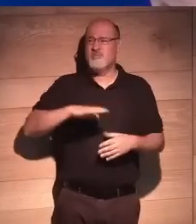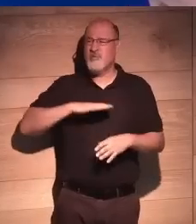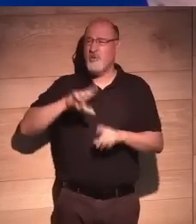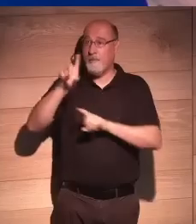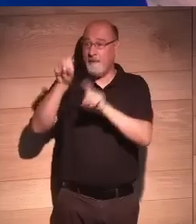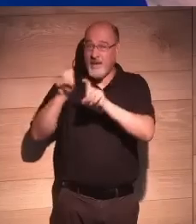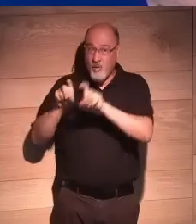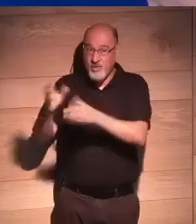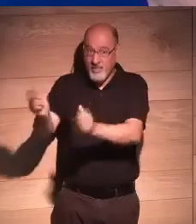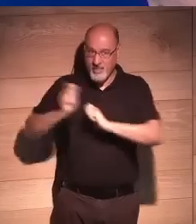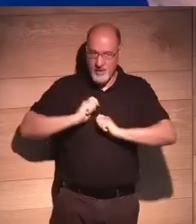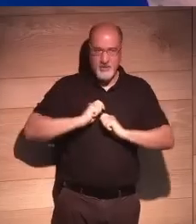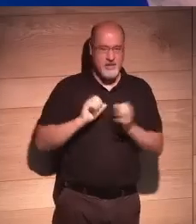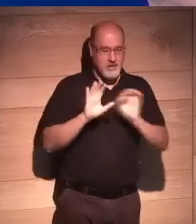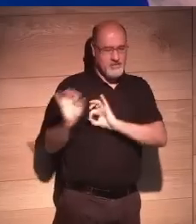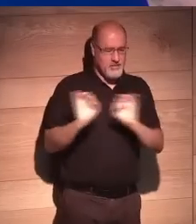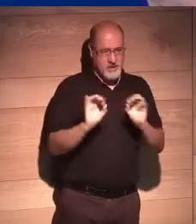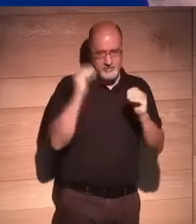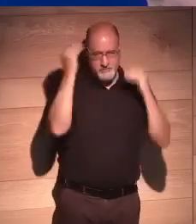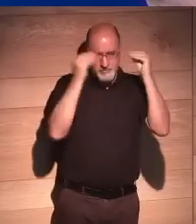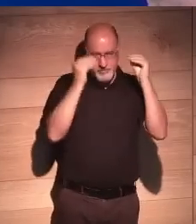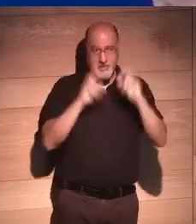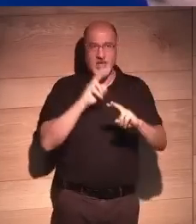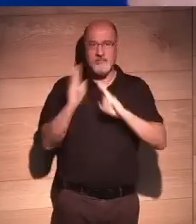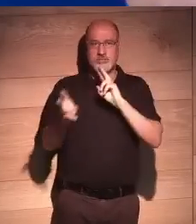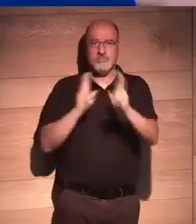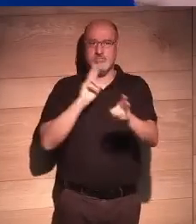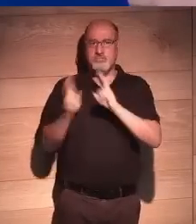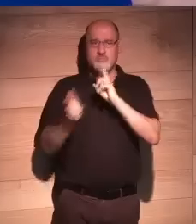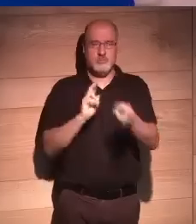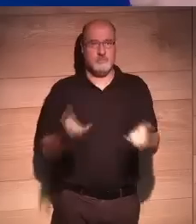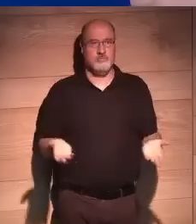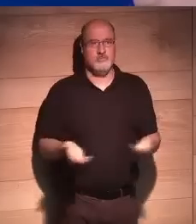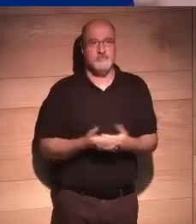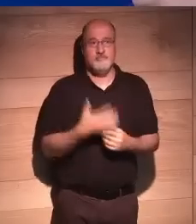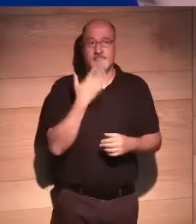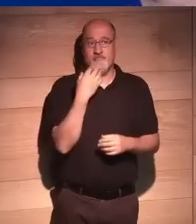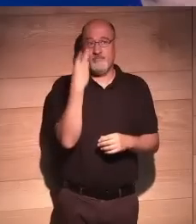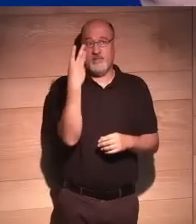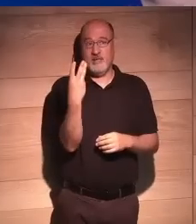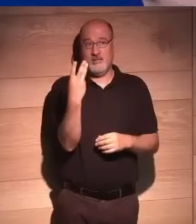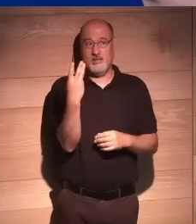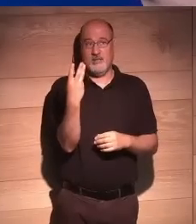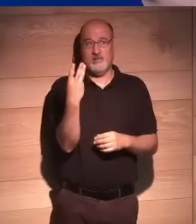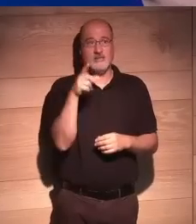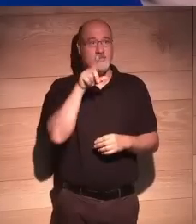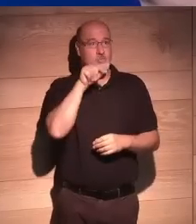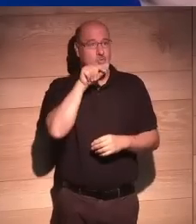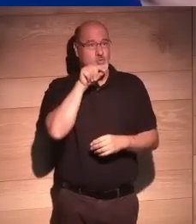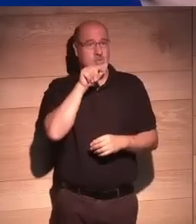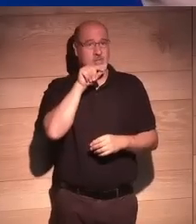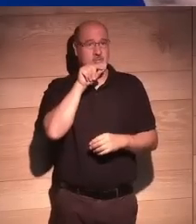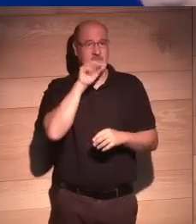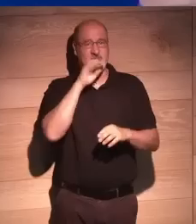que te va a entrevistar? Pásame las preguntas, porque tenemos tanto miedo a que de pronto 3, que son los que están en Twitter,